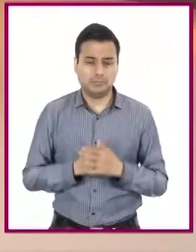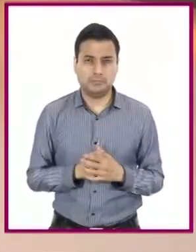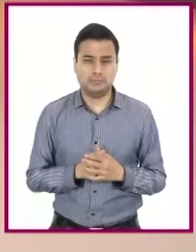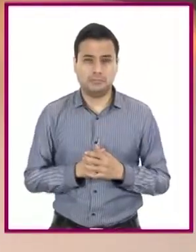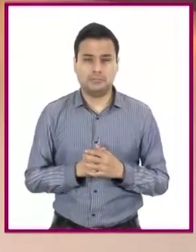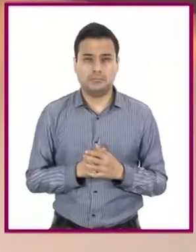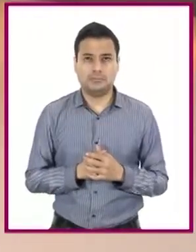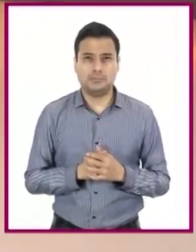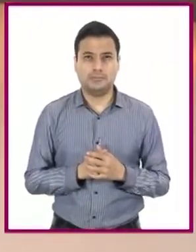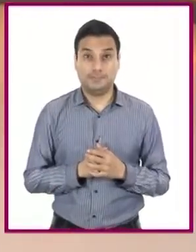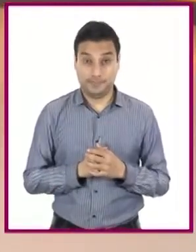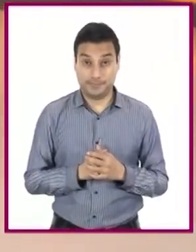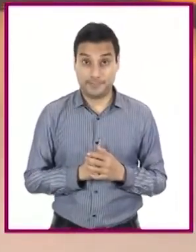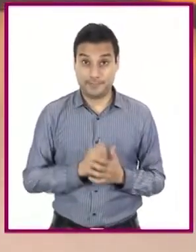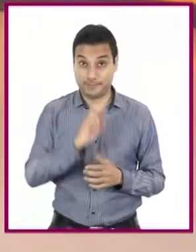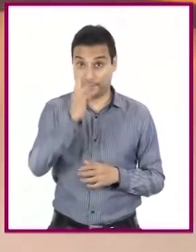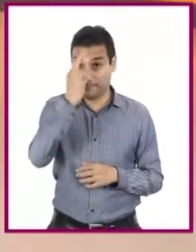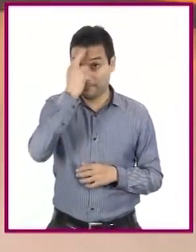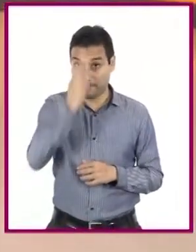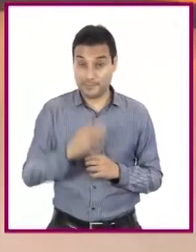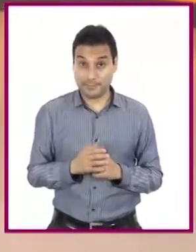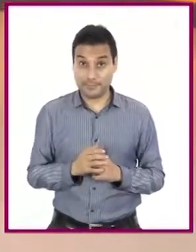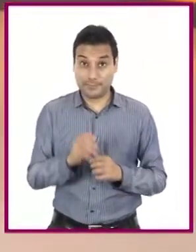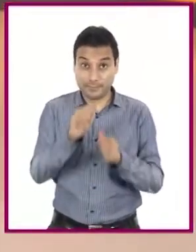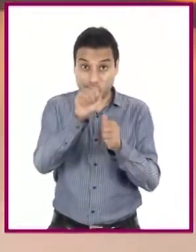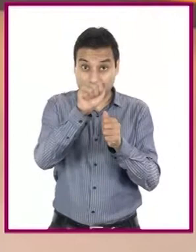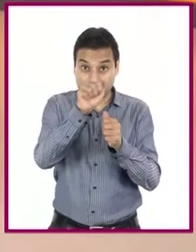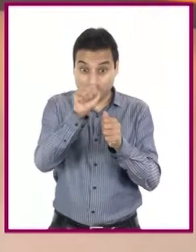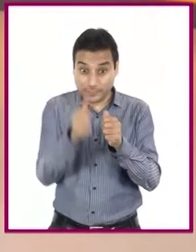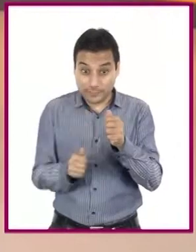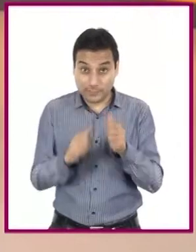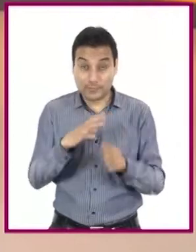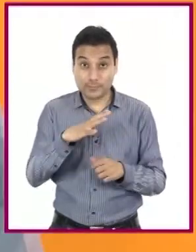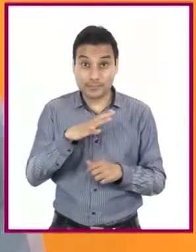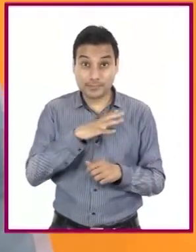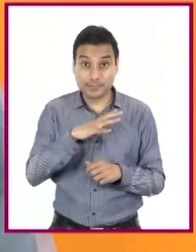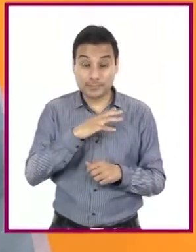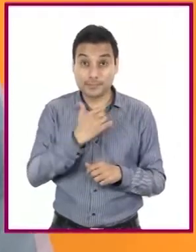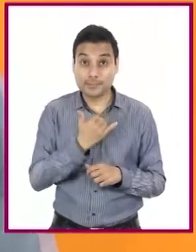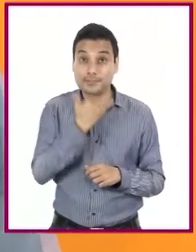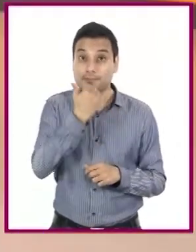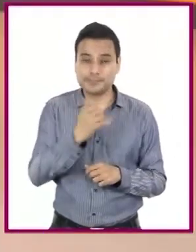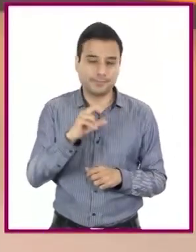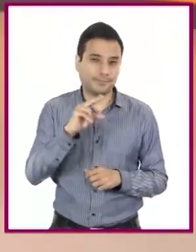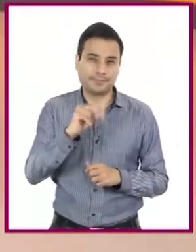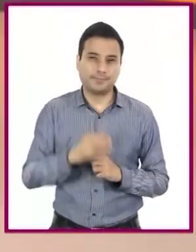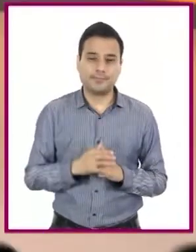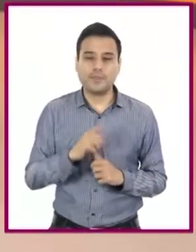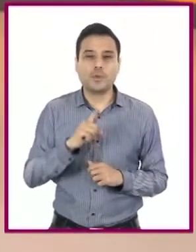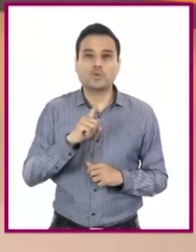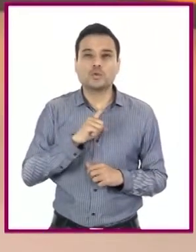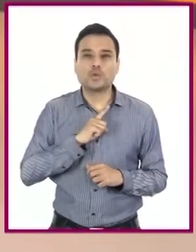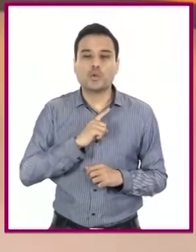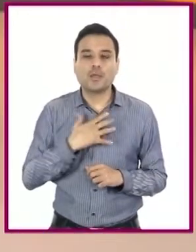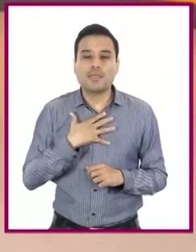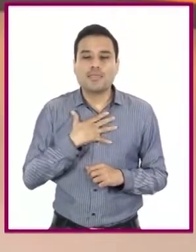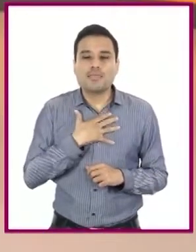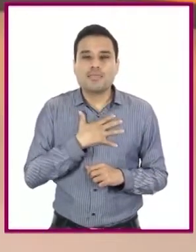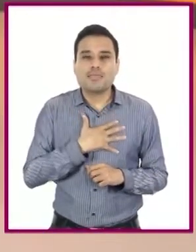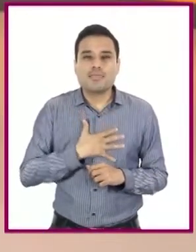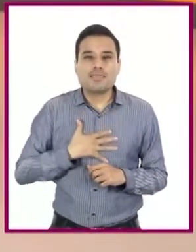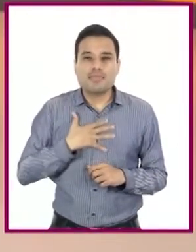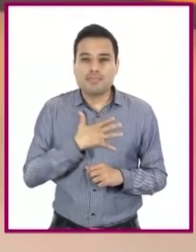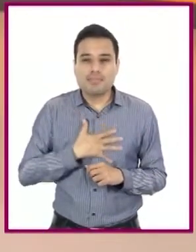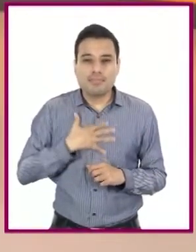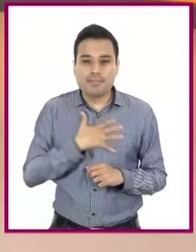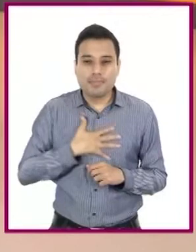No olviden que en el arte no existen los errores. Todo es una exploración. Así que utilicen su creatividad para